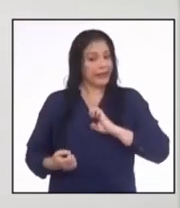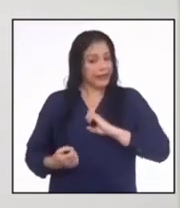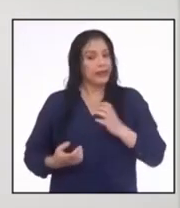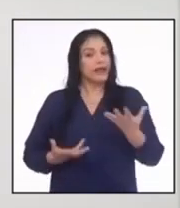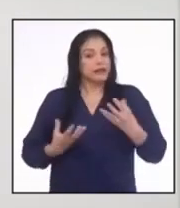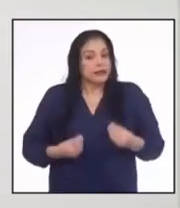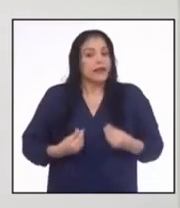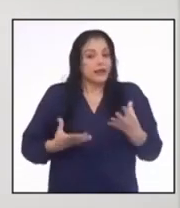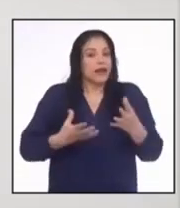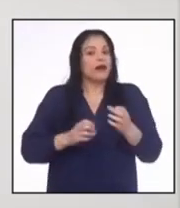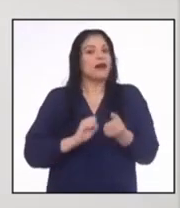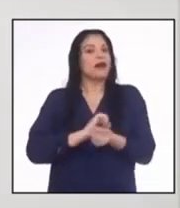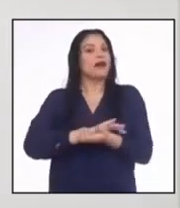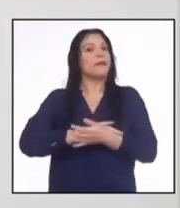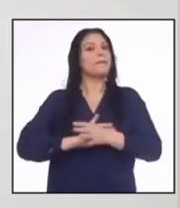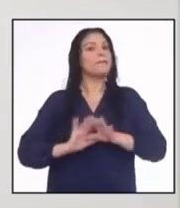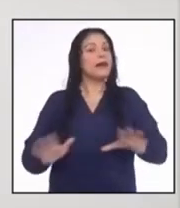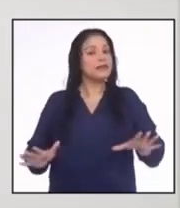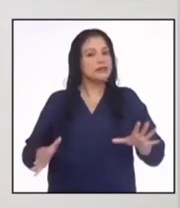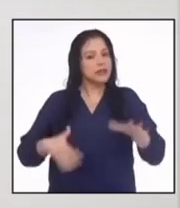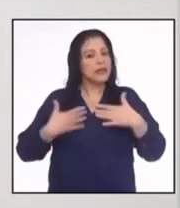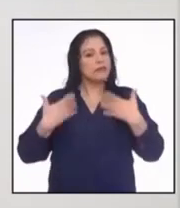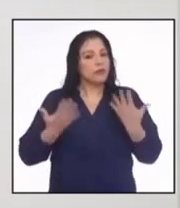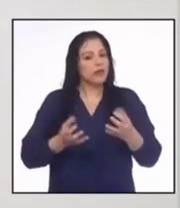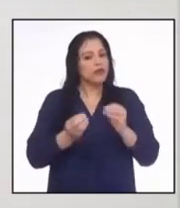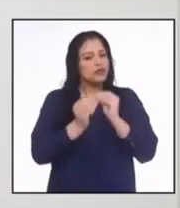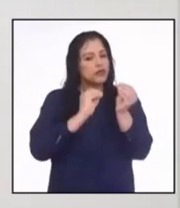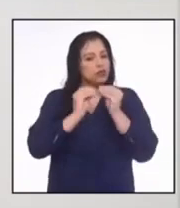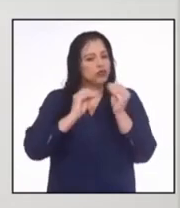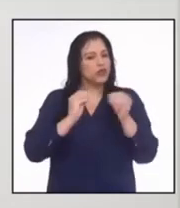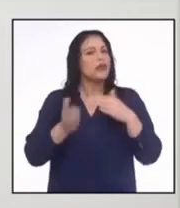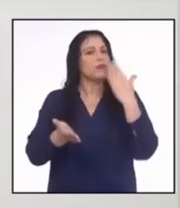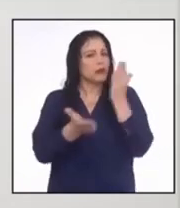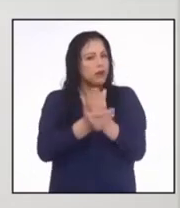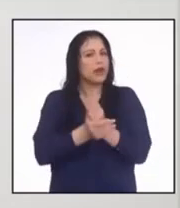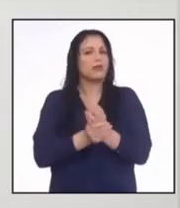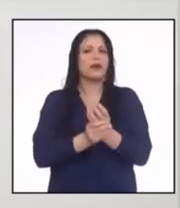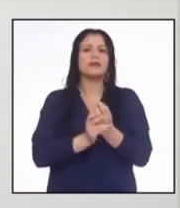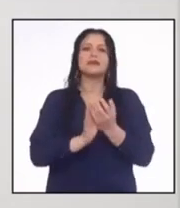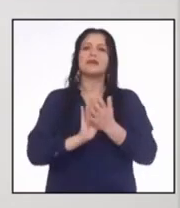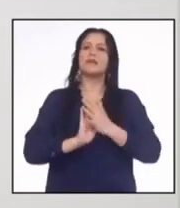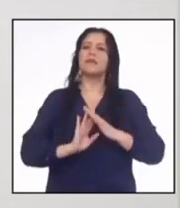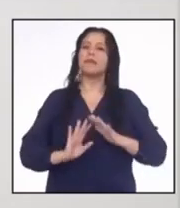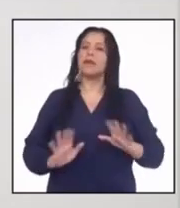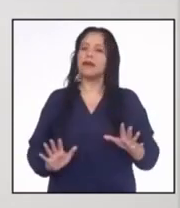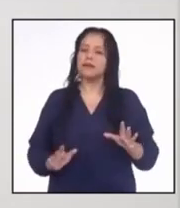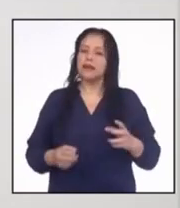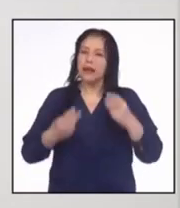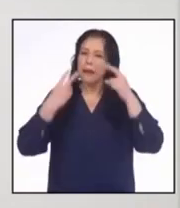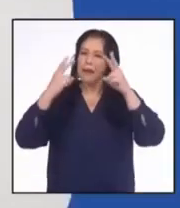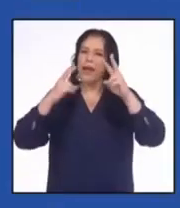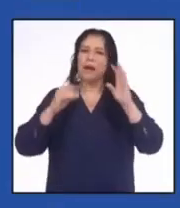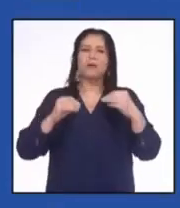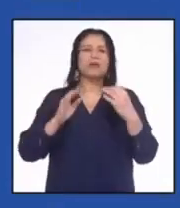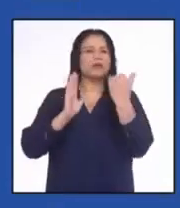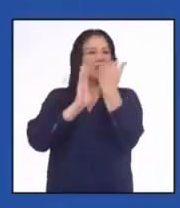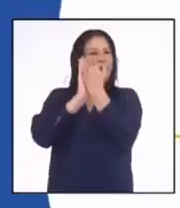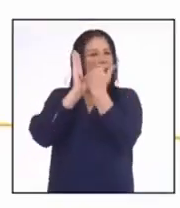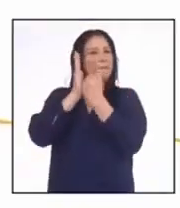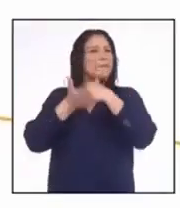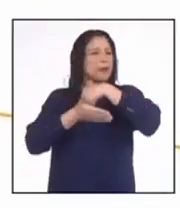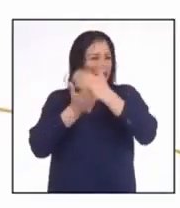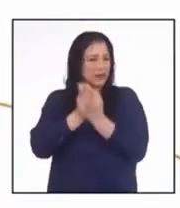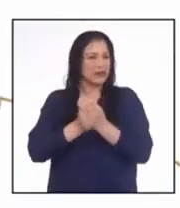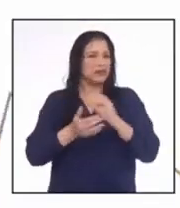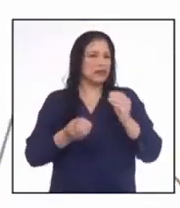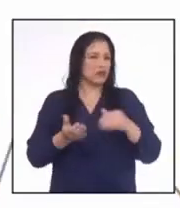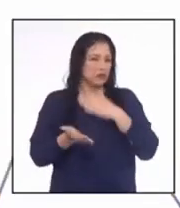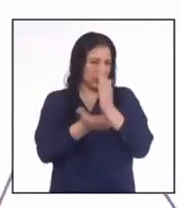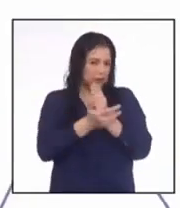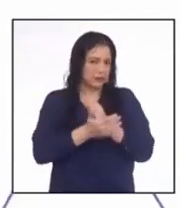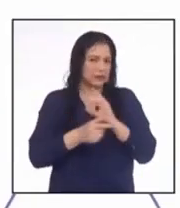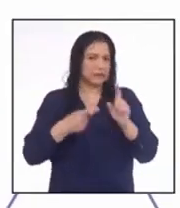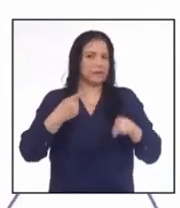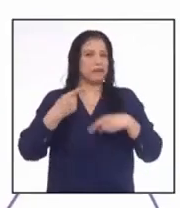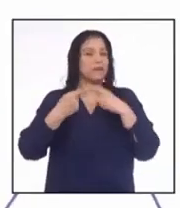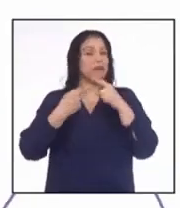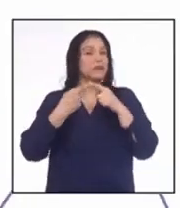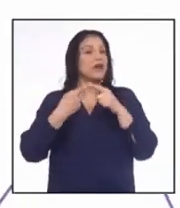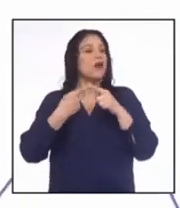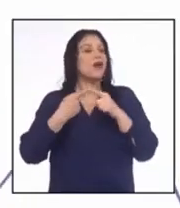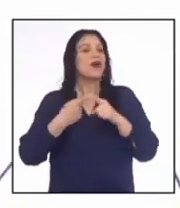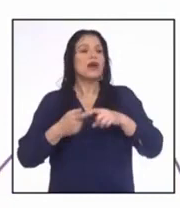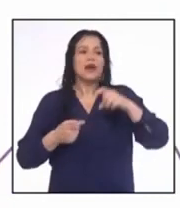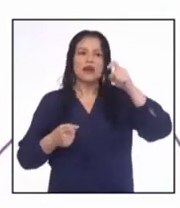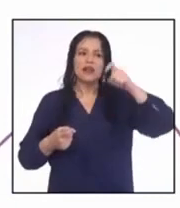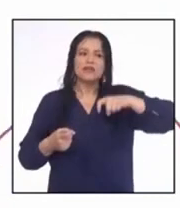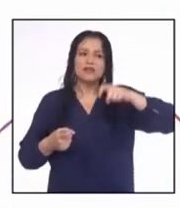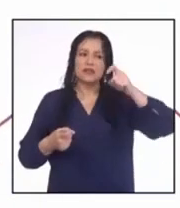la paz y resolver conflictos pacíficamente. Veamos los componentes del conflicto. Componentes